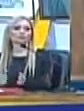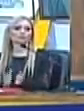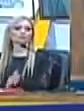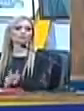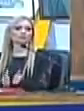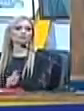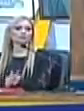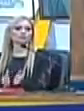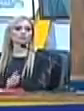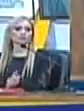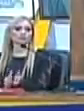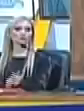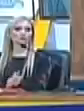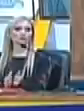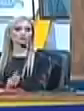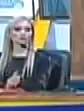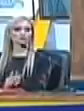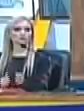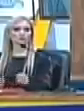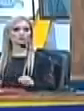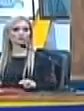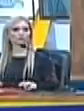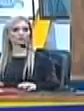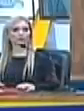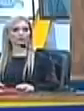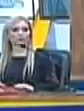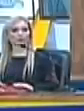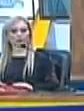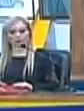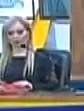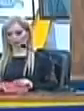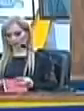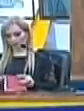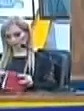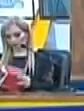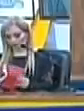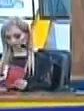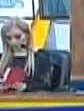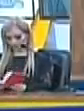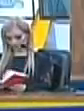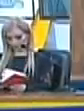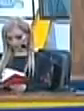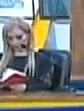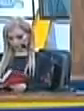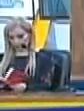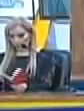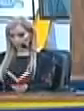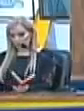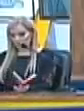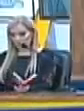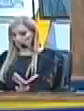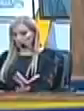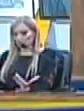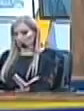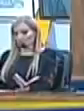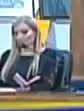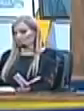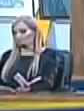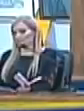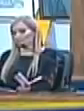en lo que será esta memoria en cuenta y informe de gestión que viene a dar